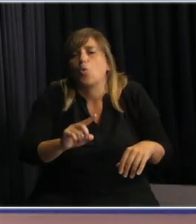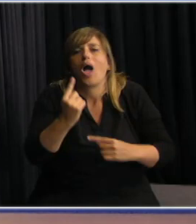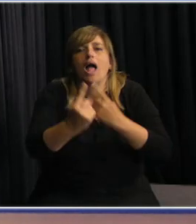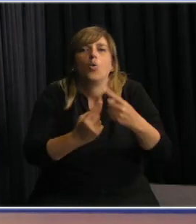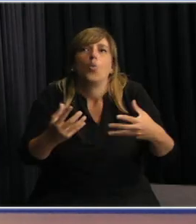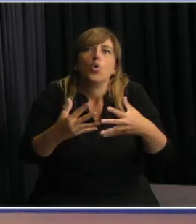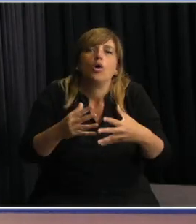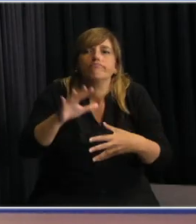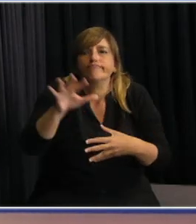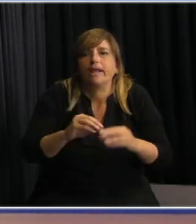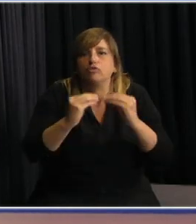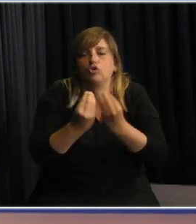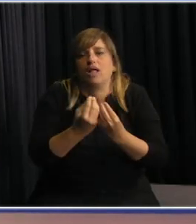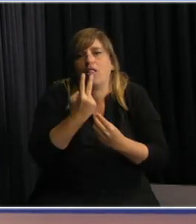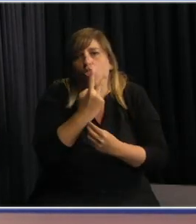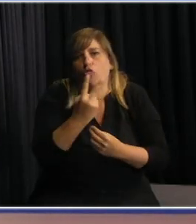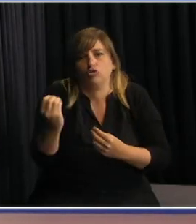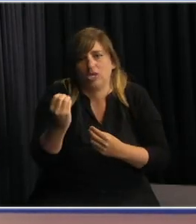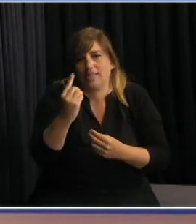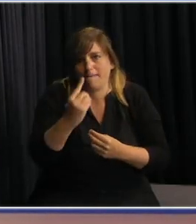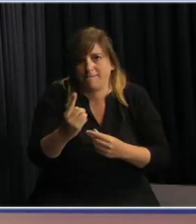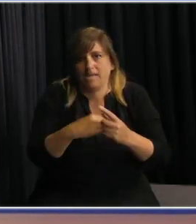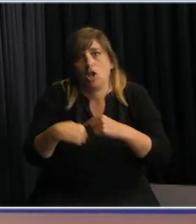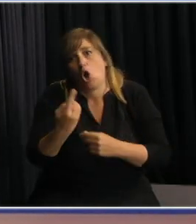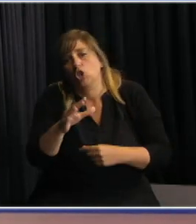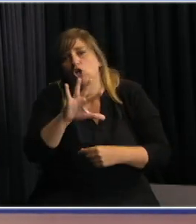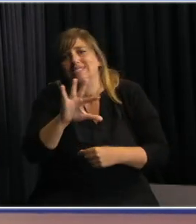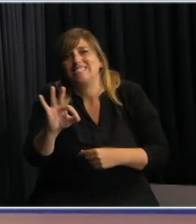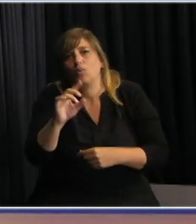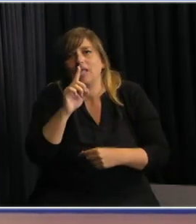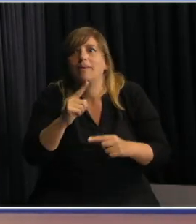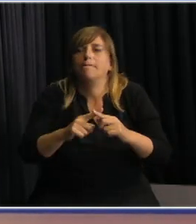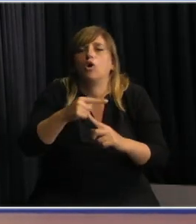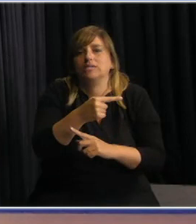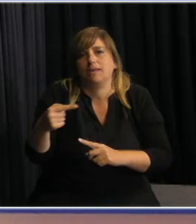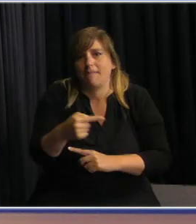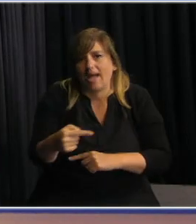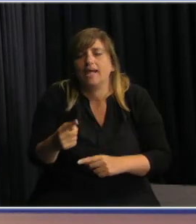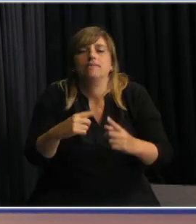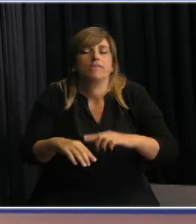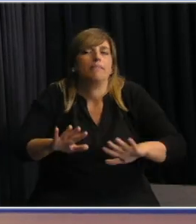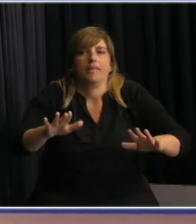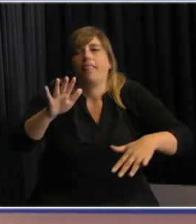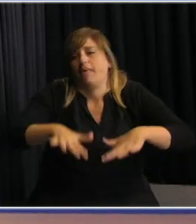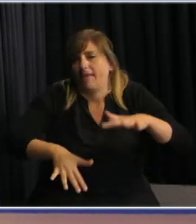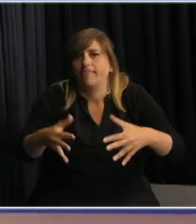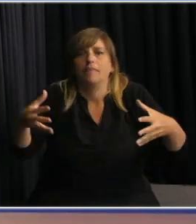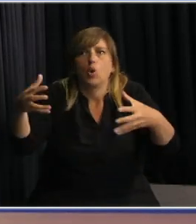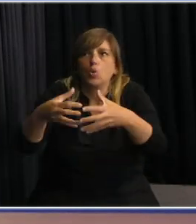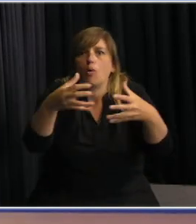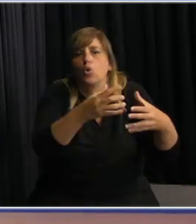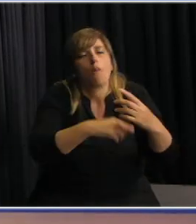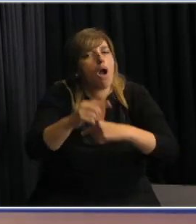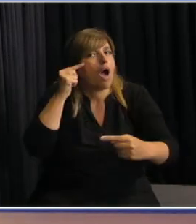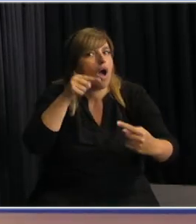las 200.000 y otras 50.000 por semana, pero en los grupos son los que hemos dicho y con